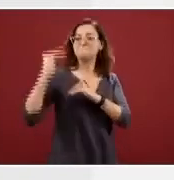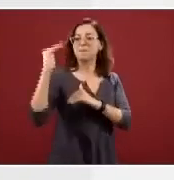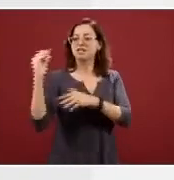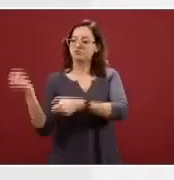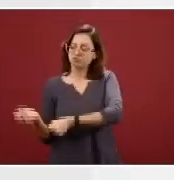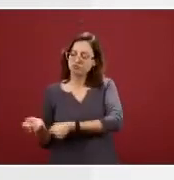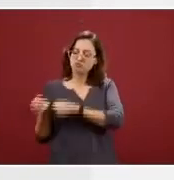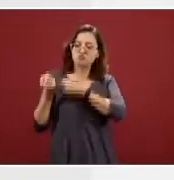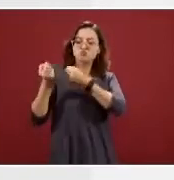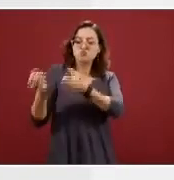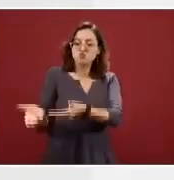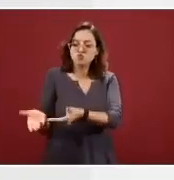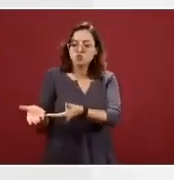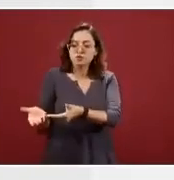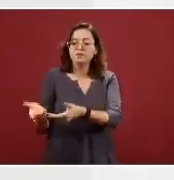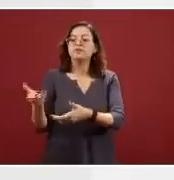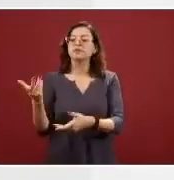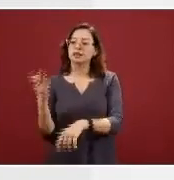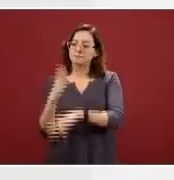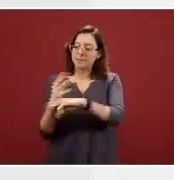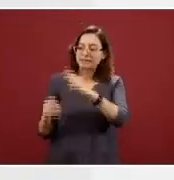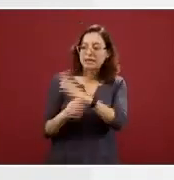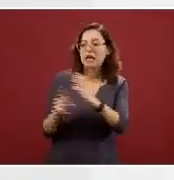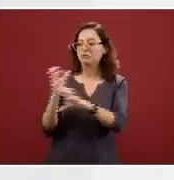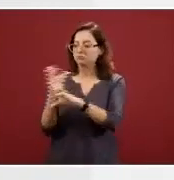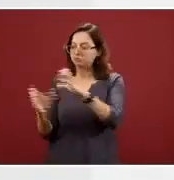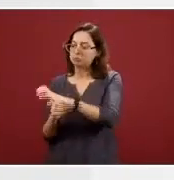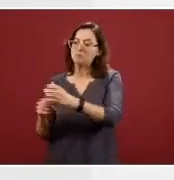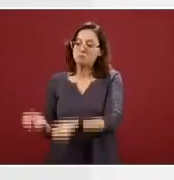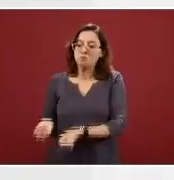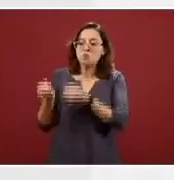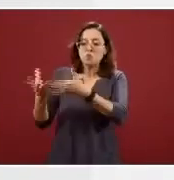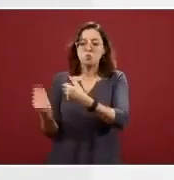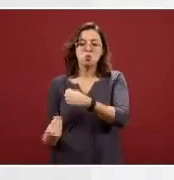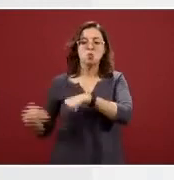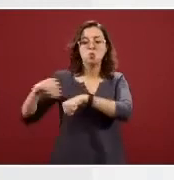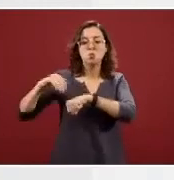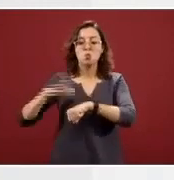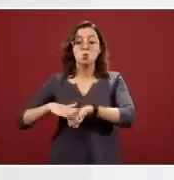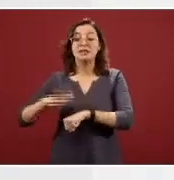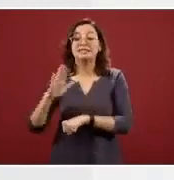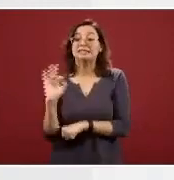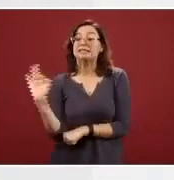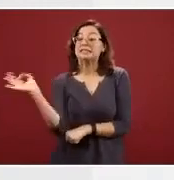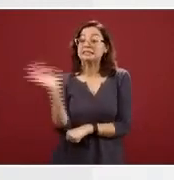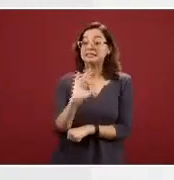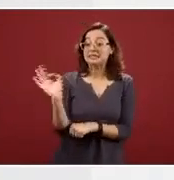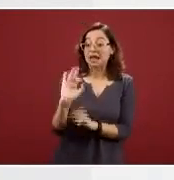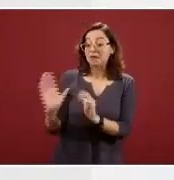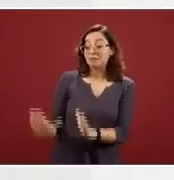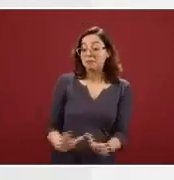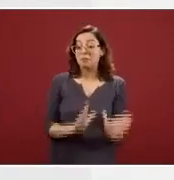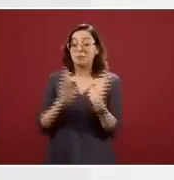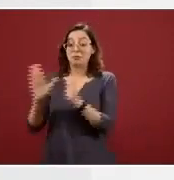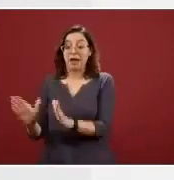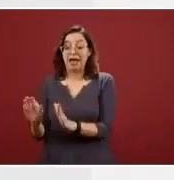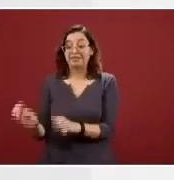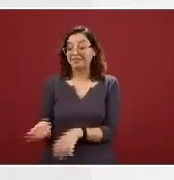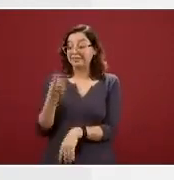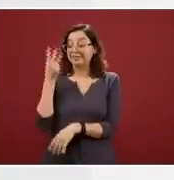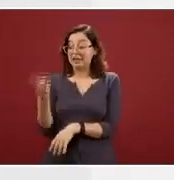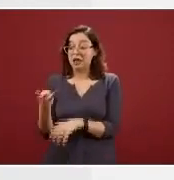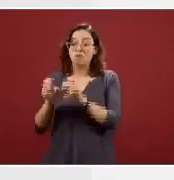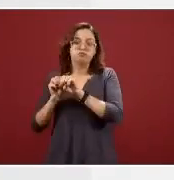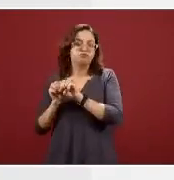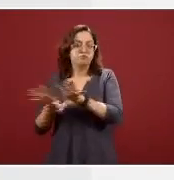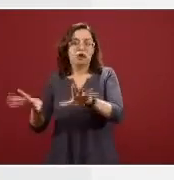3, un 40% adicional, para que tengan lo suficiente para, en el caso de que tengan una dispersión epidémica en el estado,